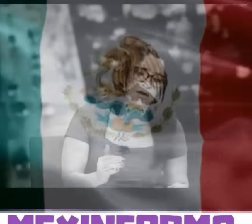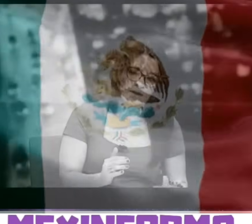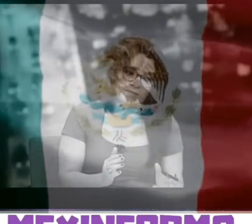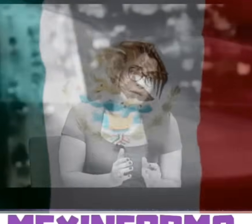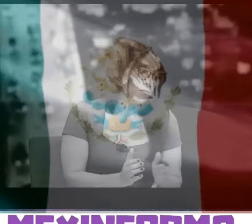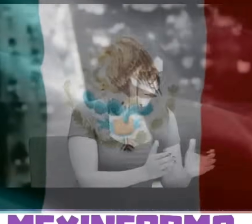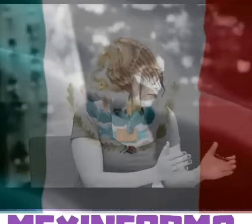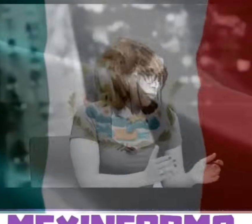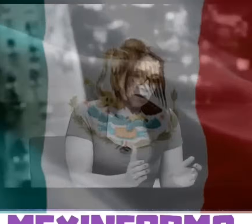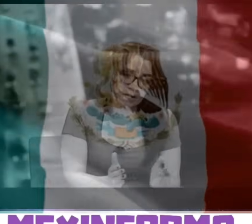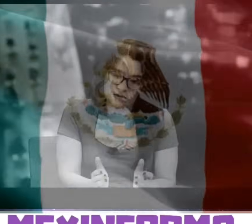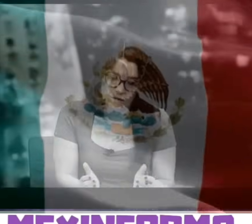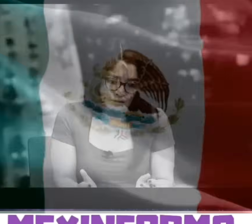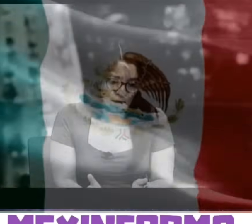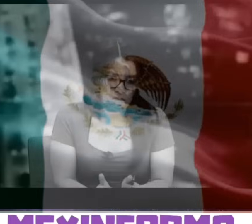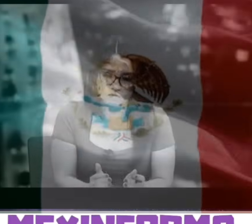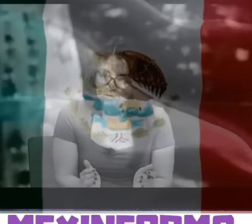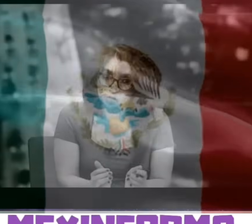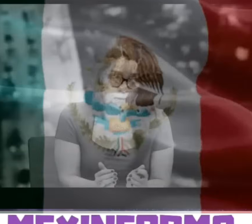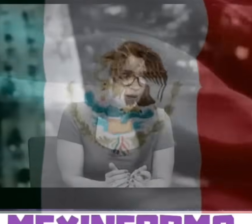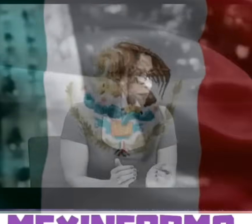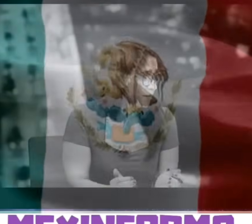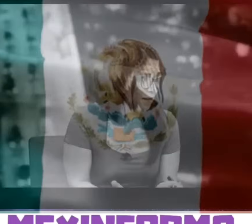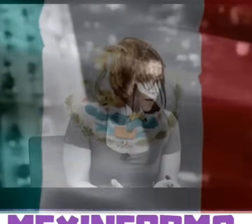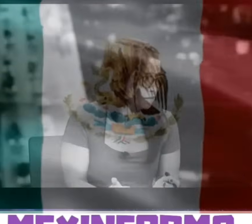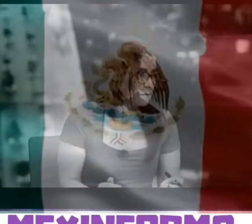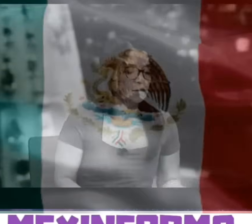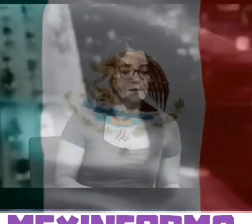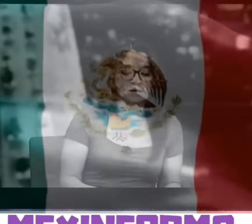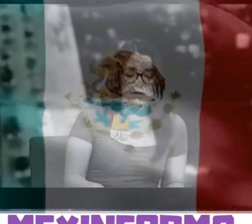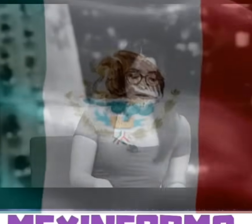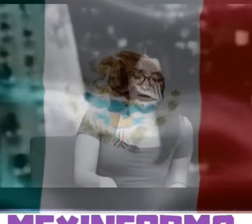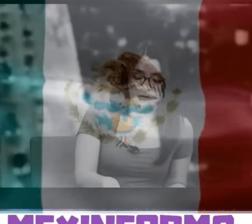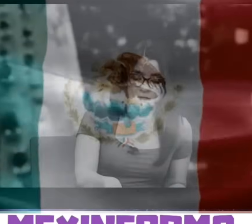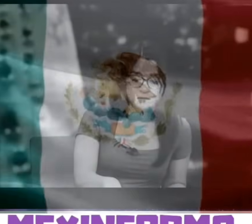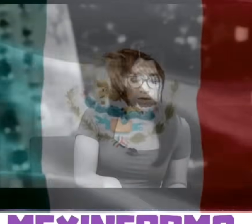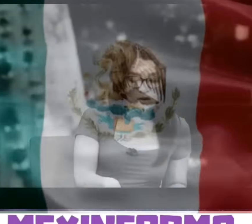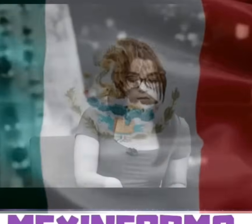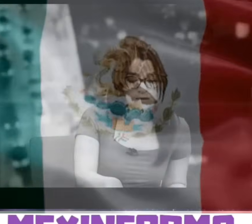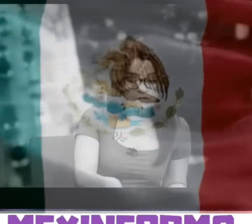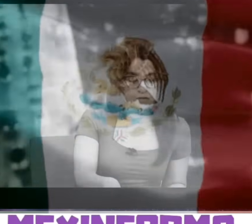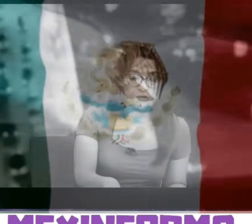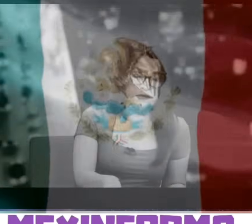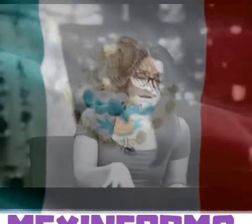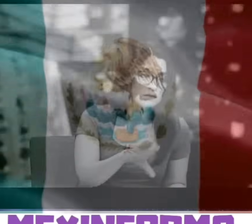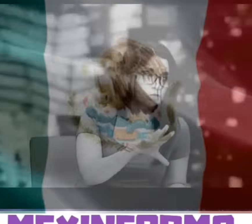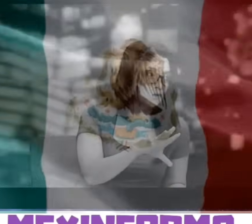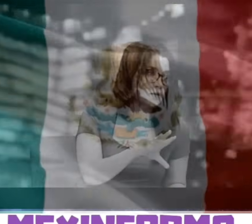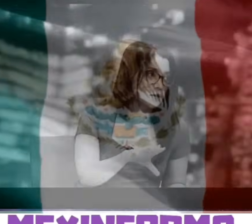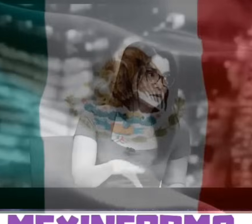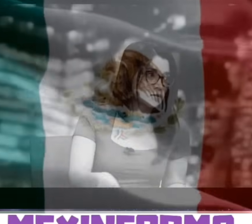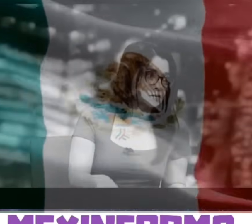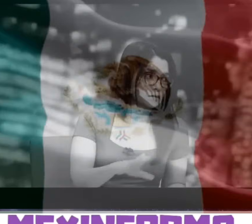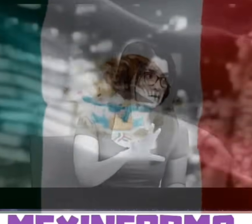muy, digamos, en esa ventana que dice Carlos, súper apretada, en cuanto se